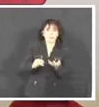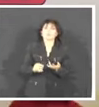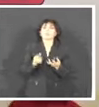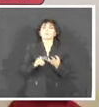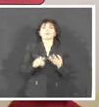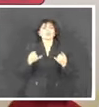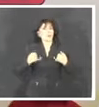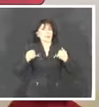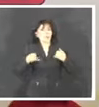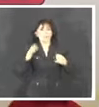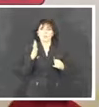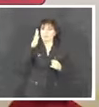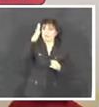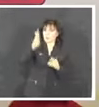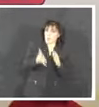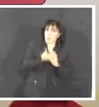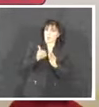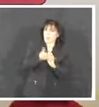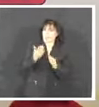Jóvenes Construyendo el Futuro.